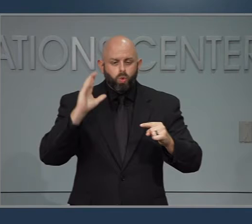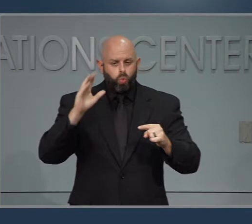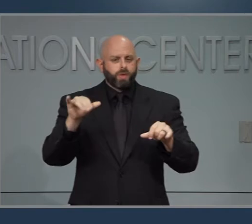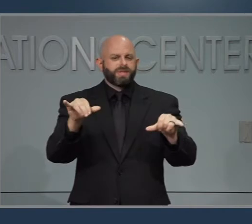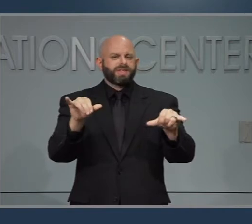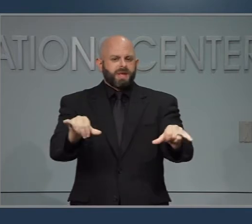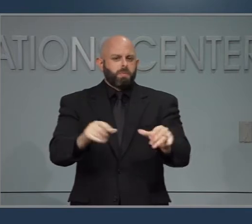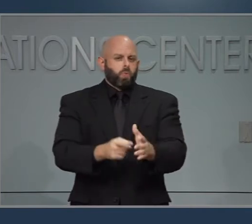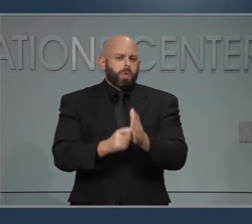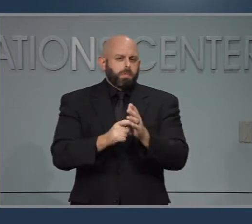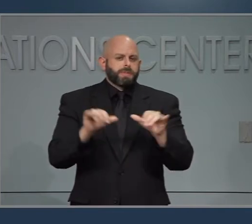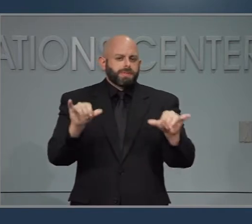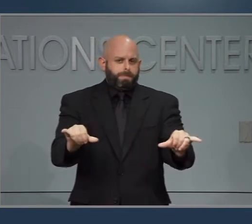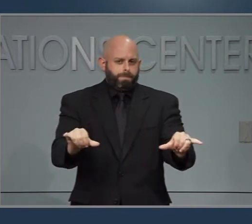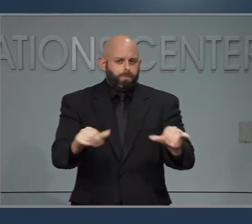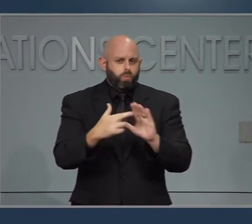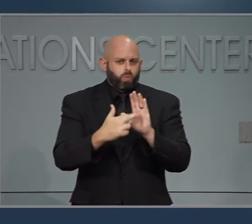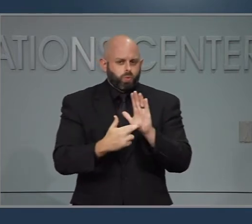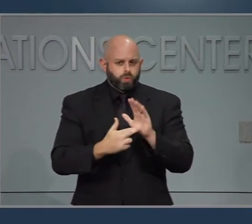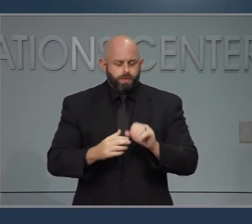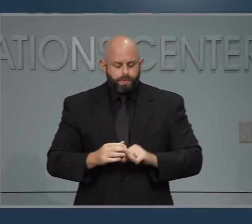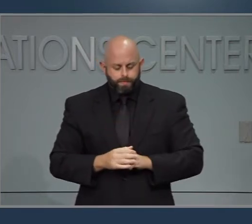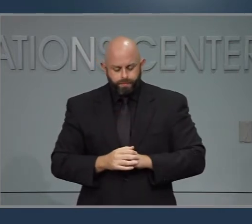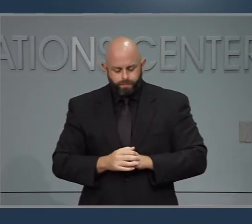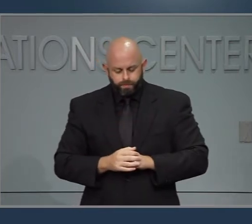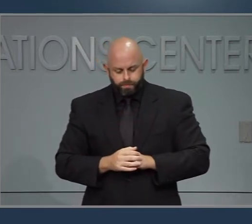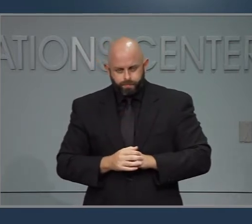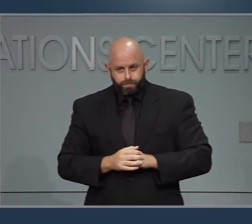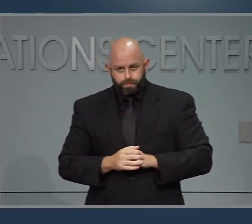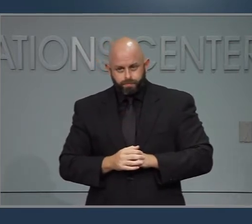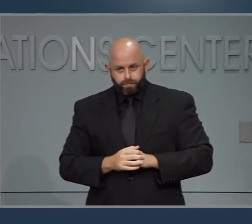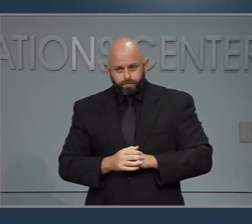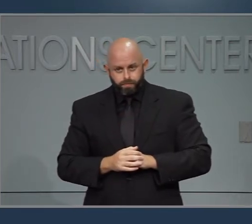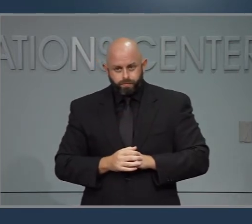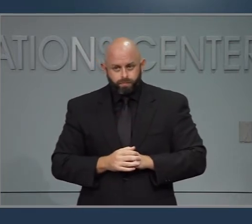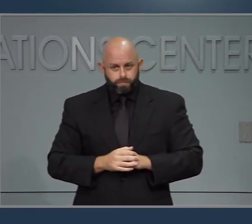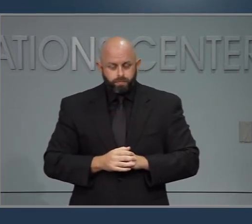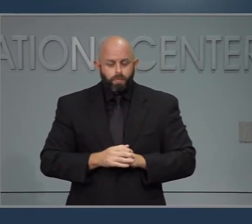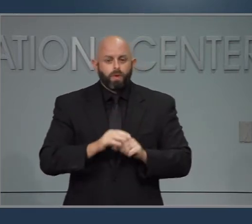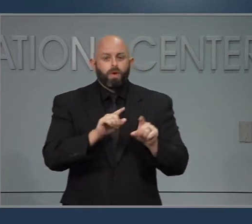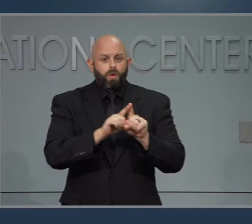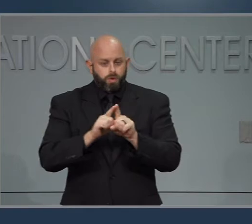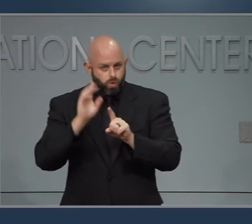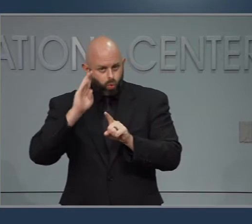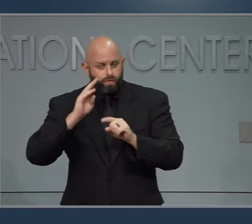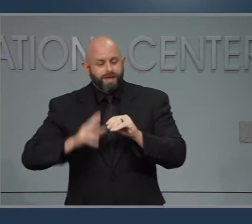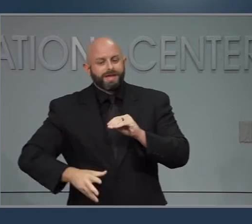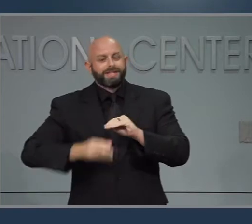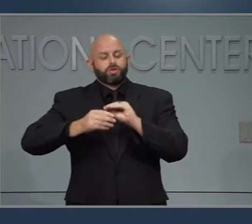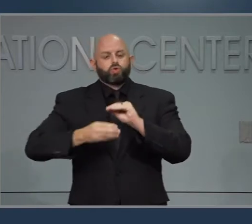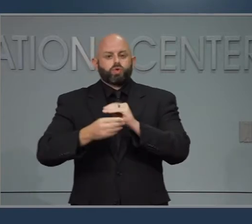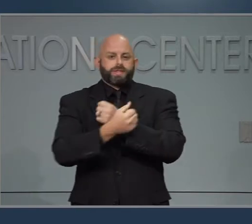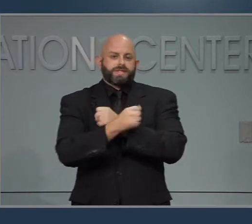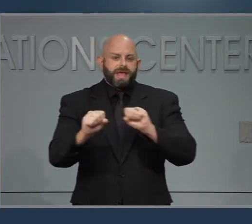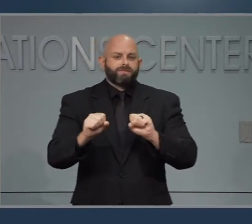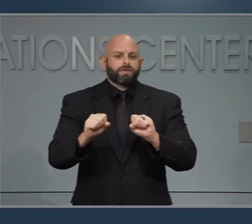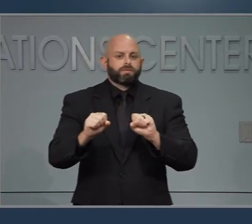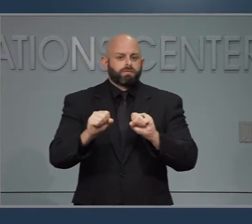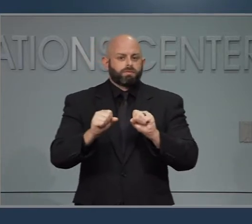y de uñas permanecerán igual. Para todos estos habrá medidas de seguridad adicional.